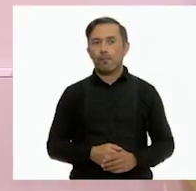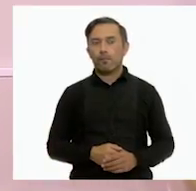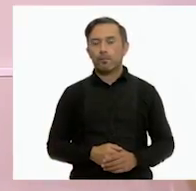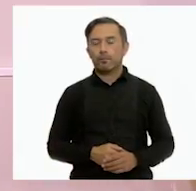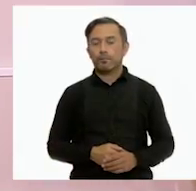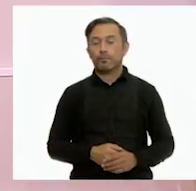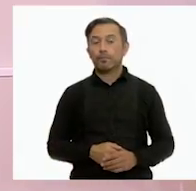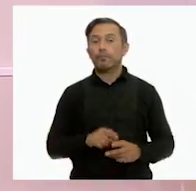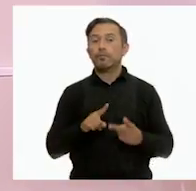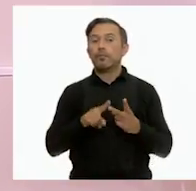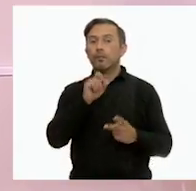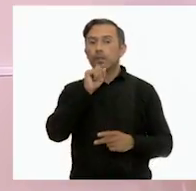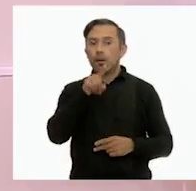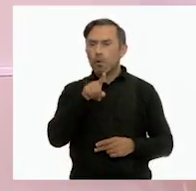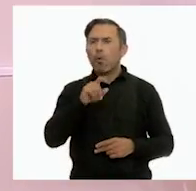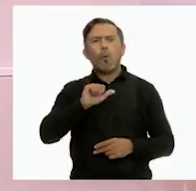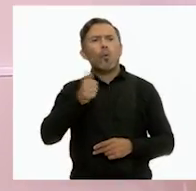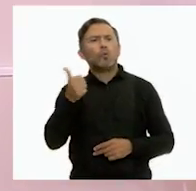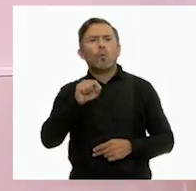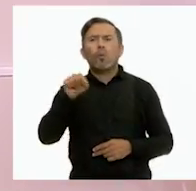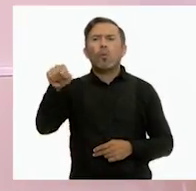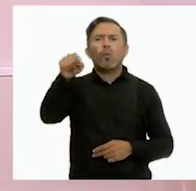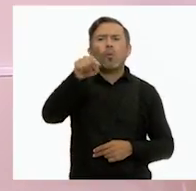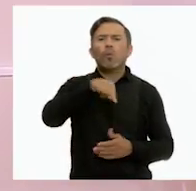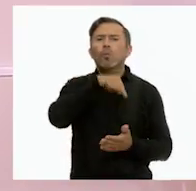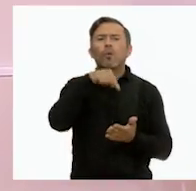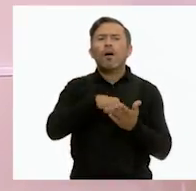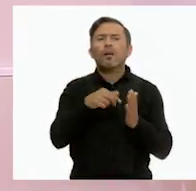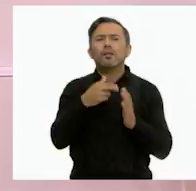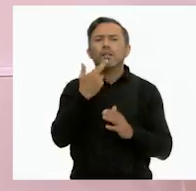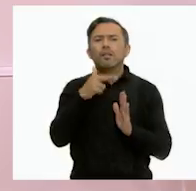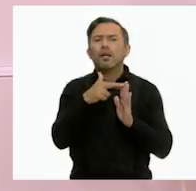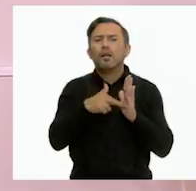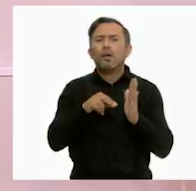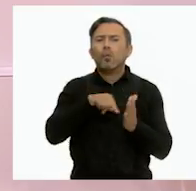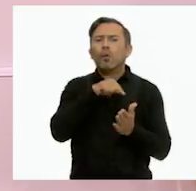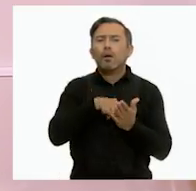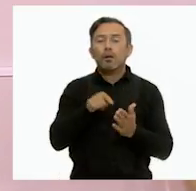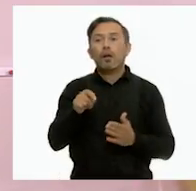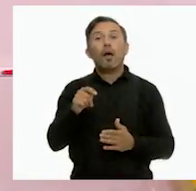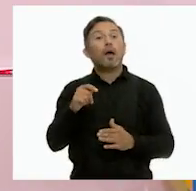También ¿dónde más encontramos reglas, maestra? Encontramos reglas en casa.